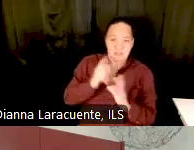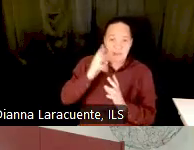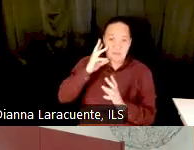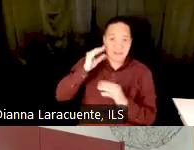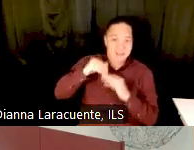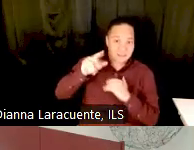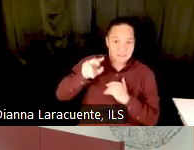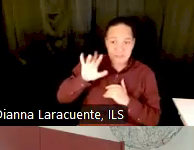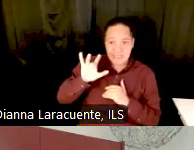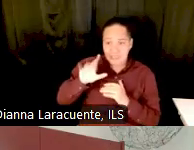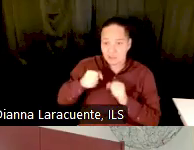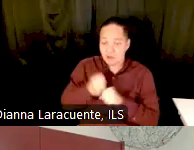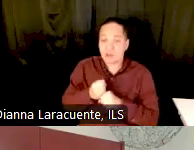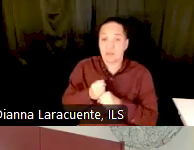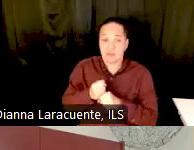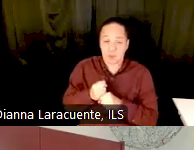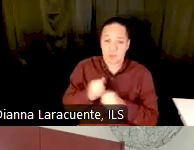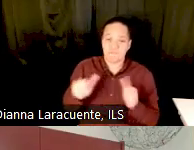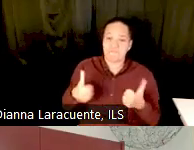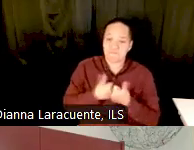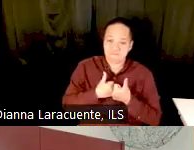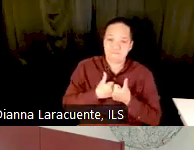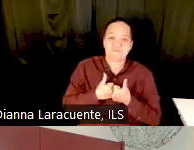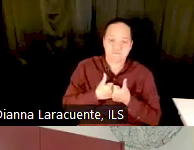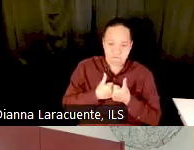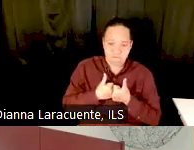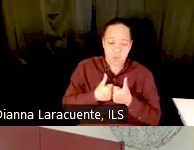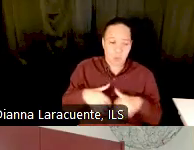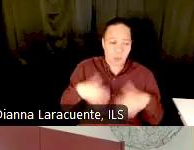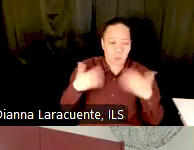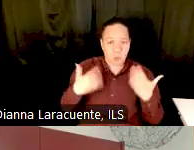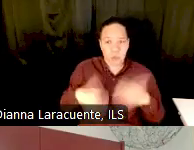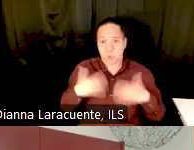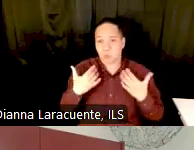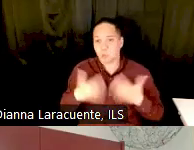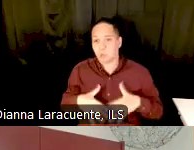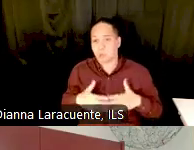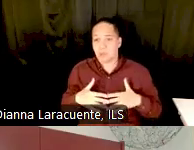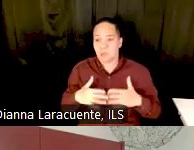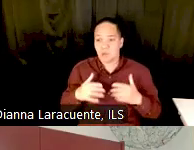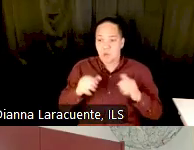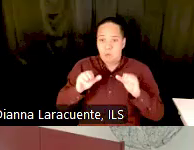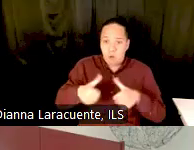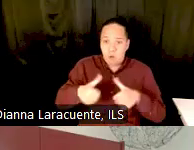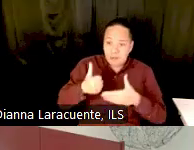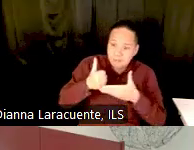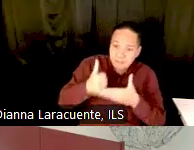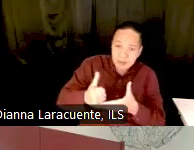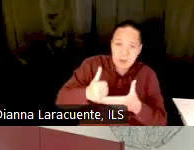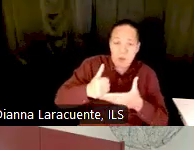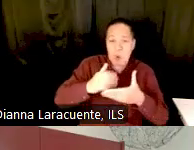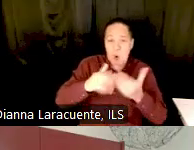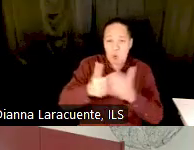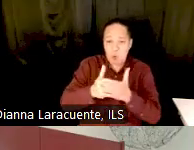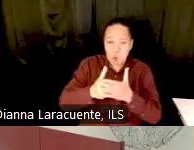años, les tengo que decir que es un reto tremendo poder desliar todo ese entramado que